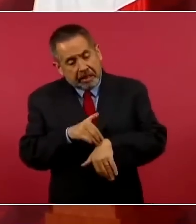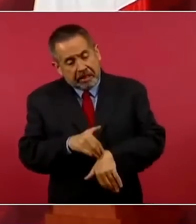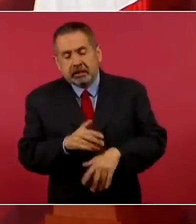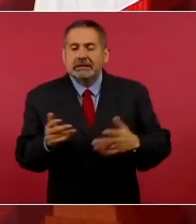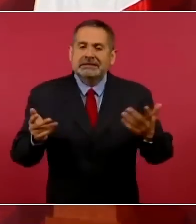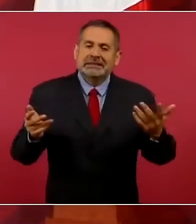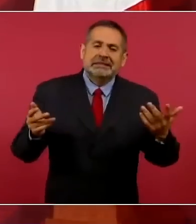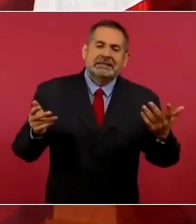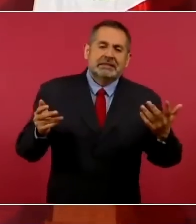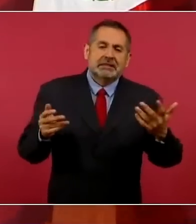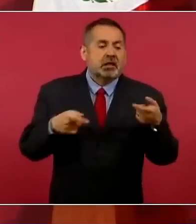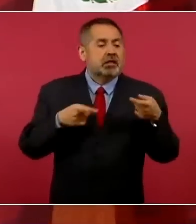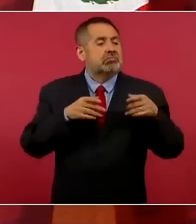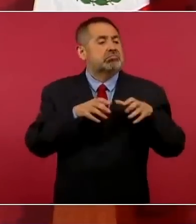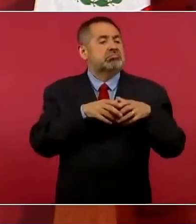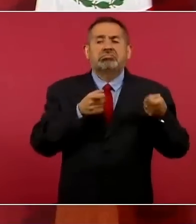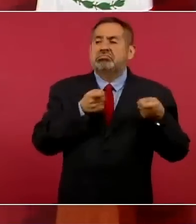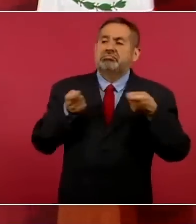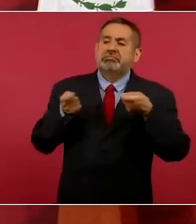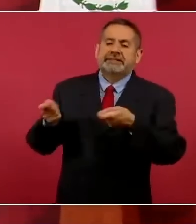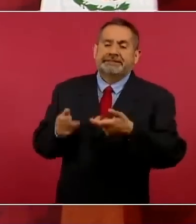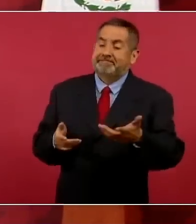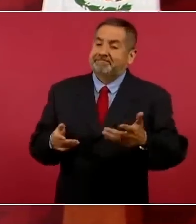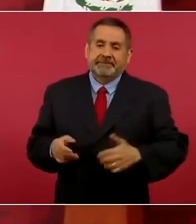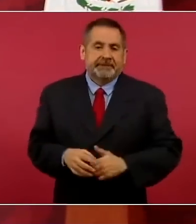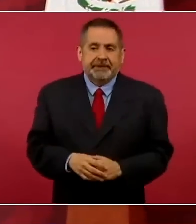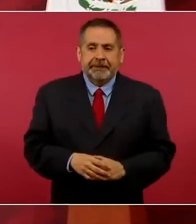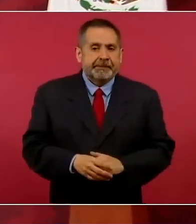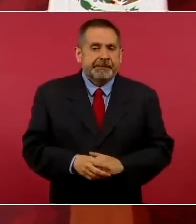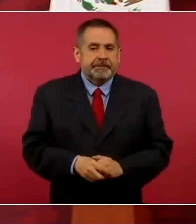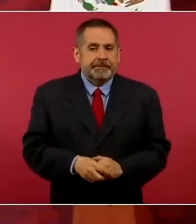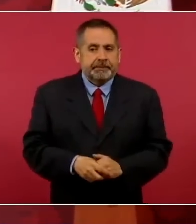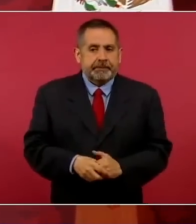de los potentados,